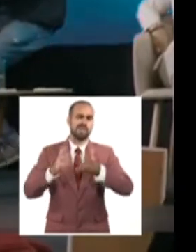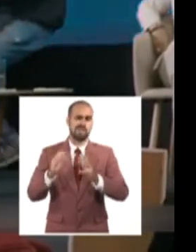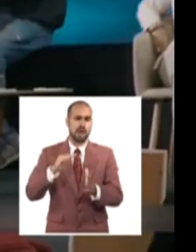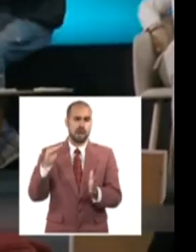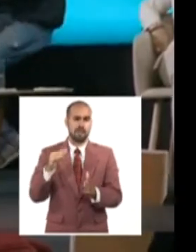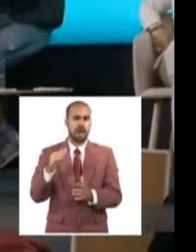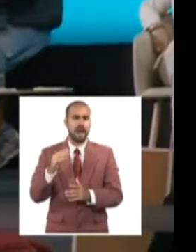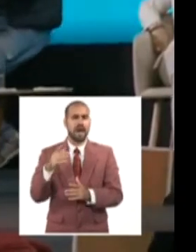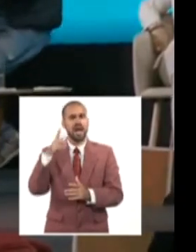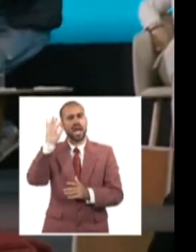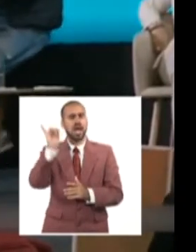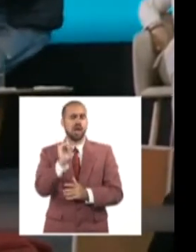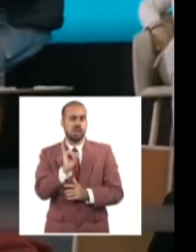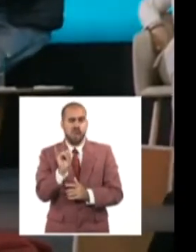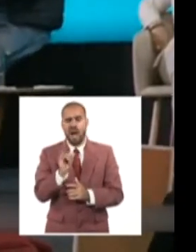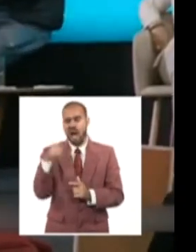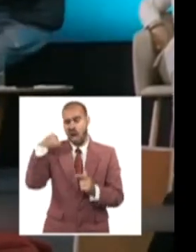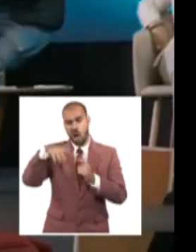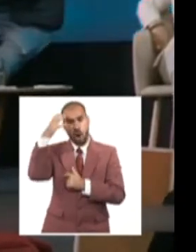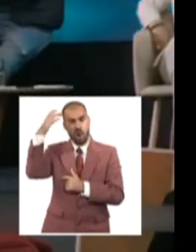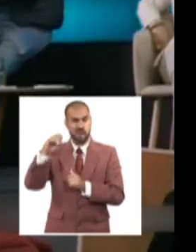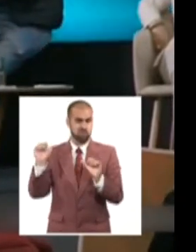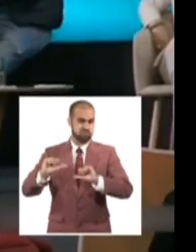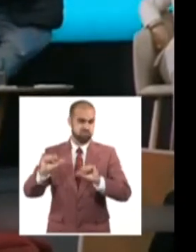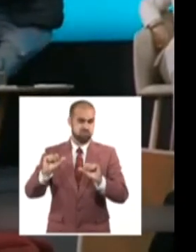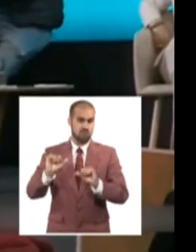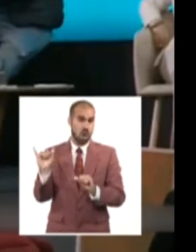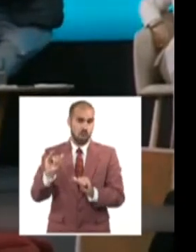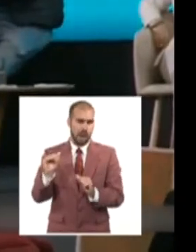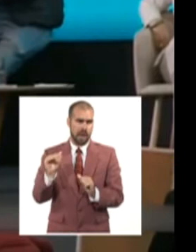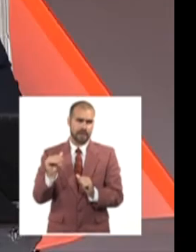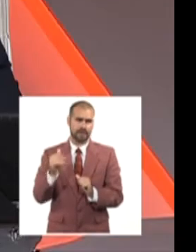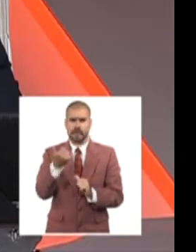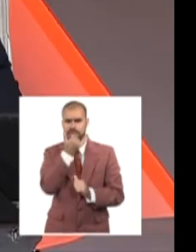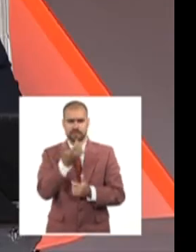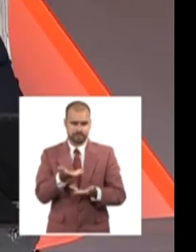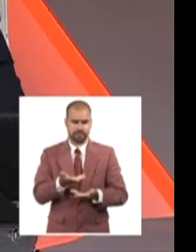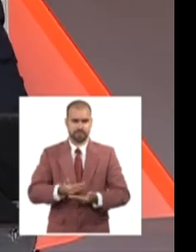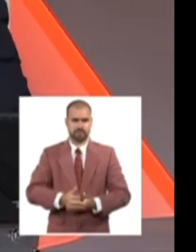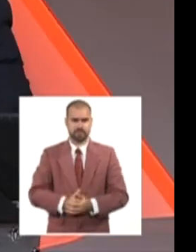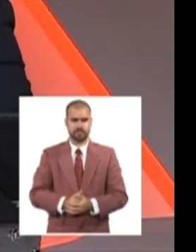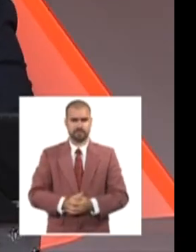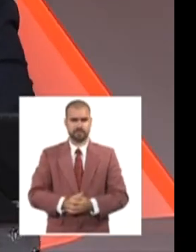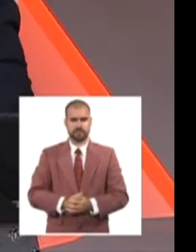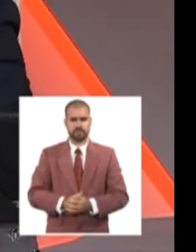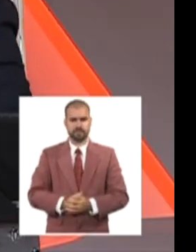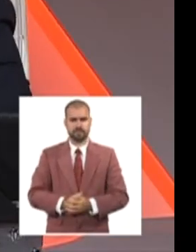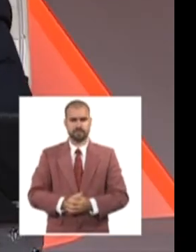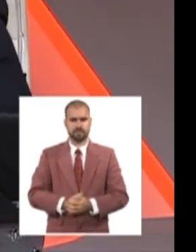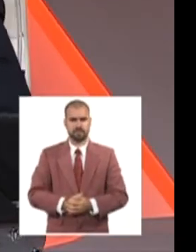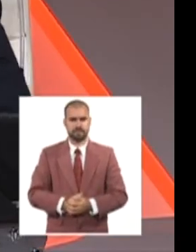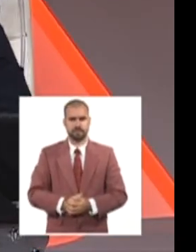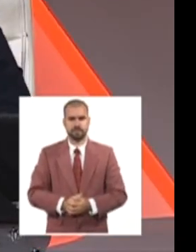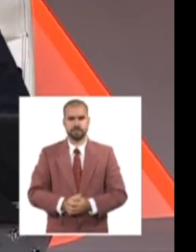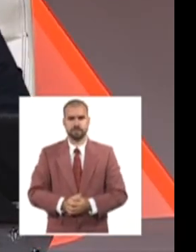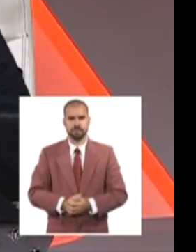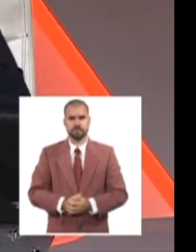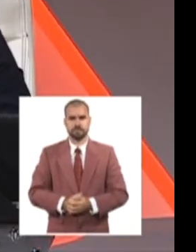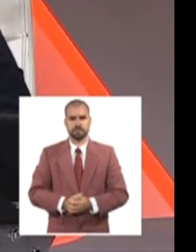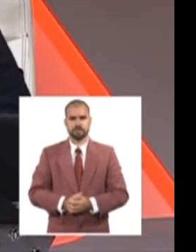criminal del actual gobierno directivo creo siempre bueno nosotros